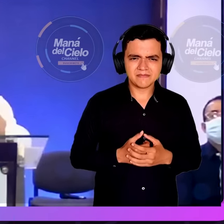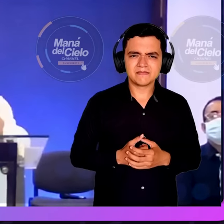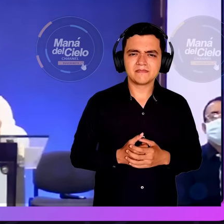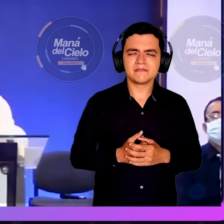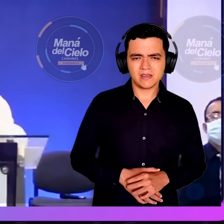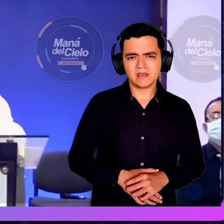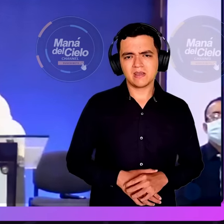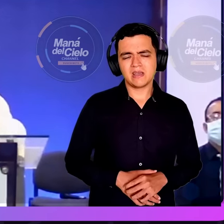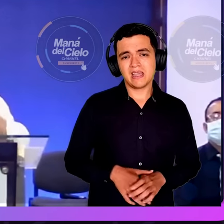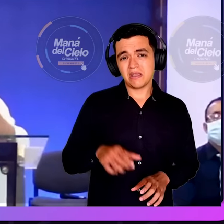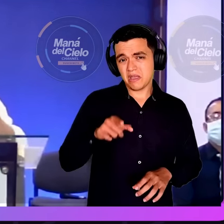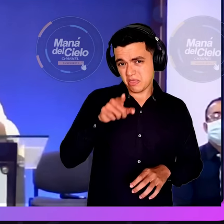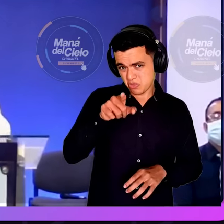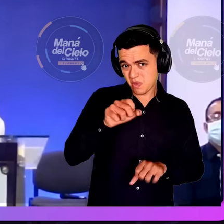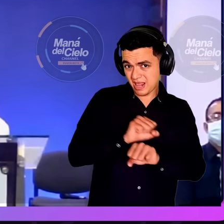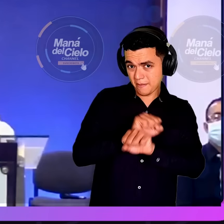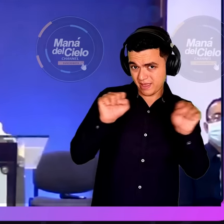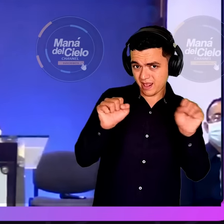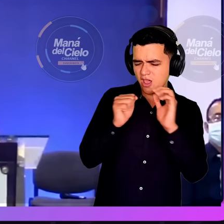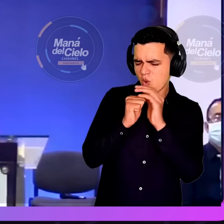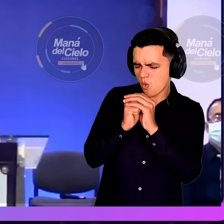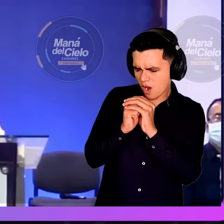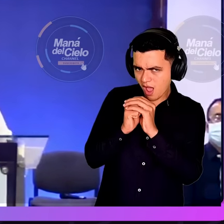¡Ay! ¡Ay!